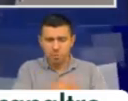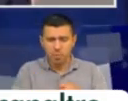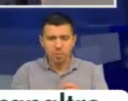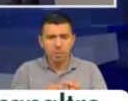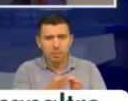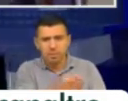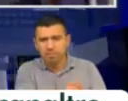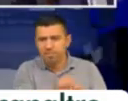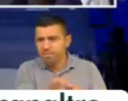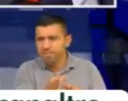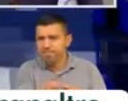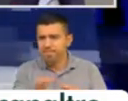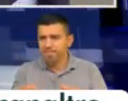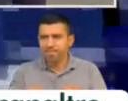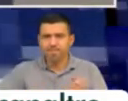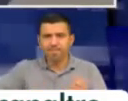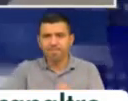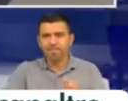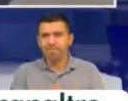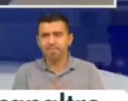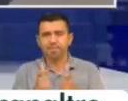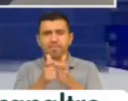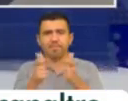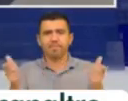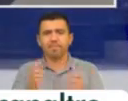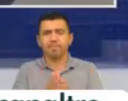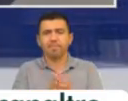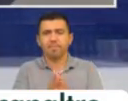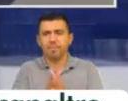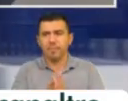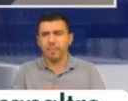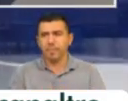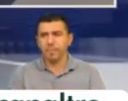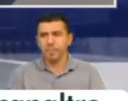que apoyan el crecimiento de este mismo, informó María Alejandra Ardila, Oriente Noticias.